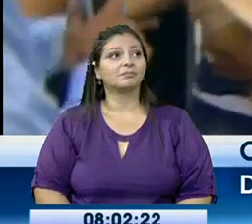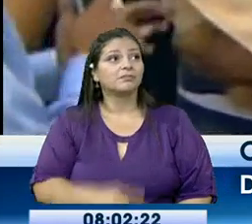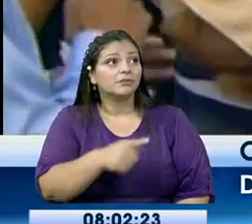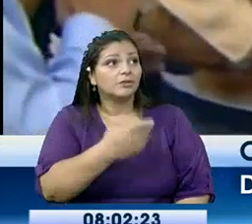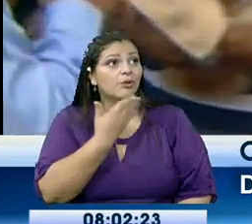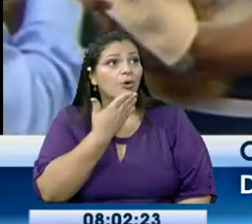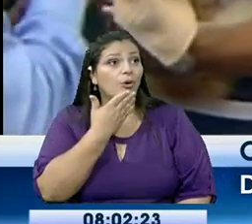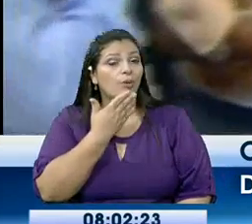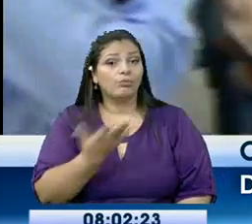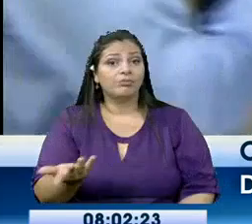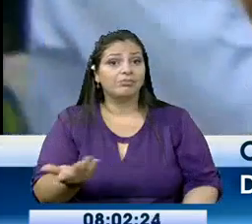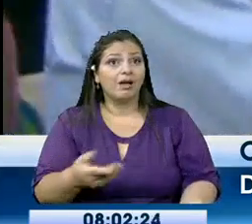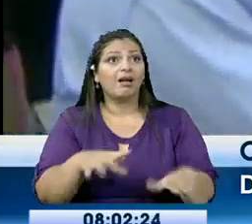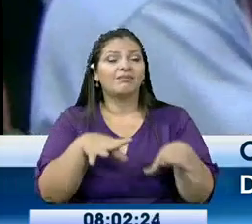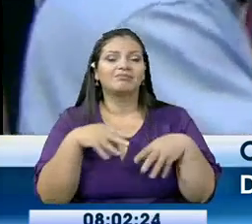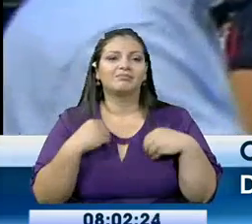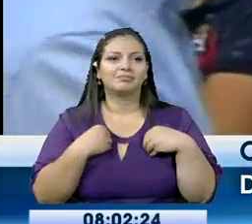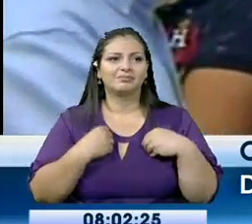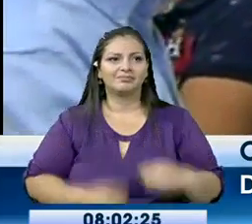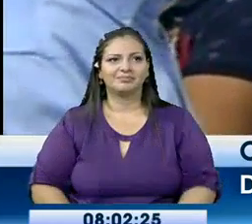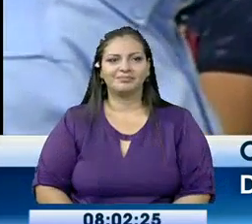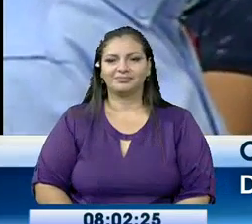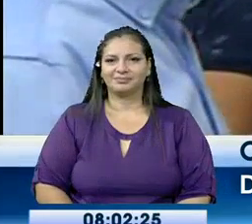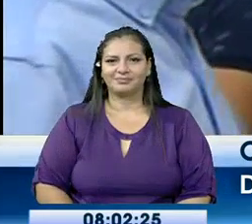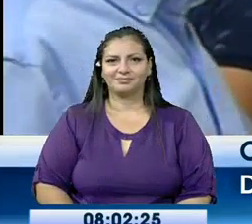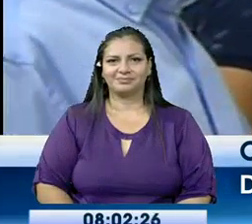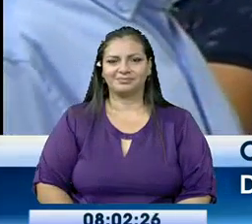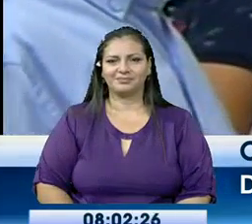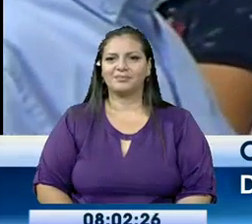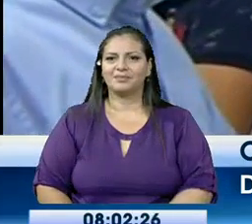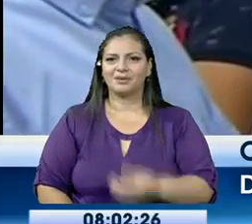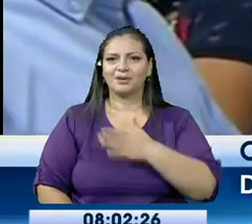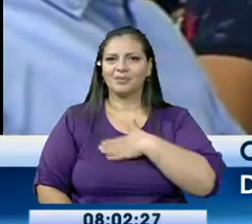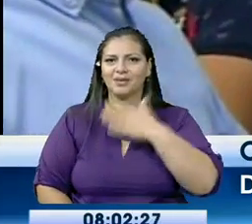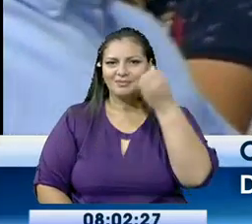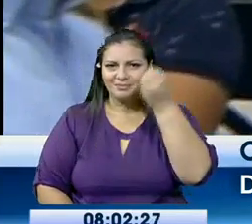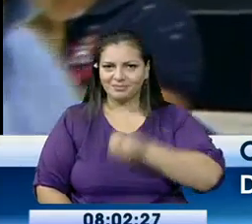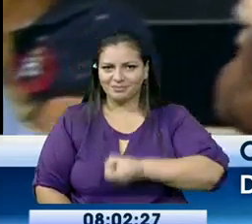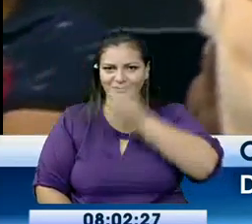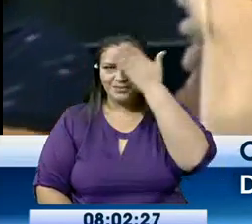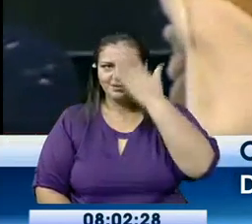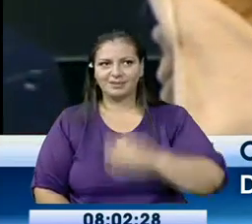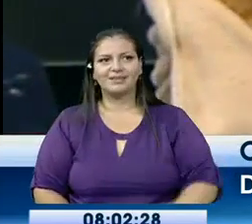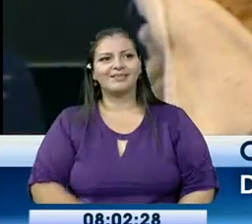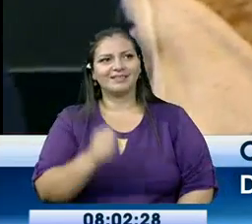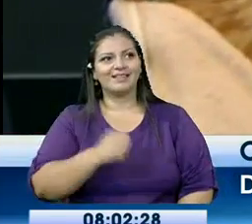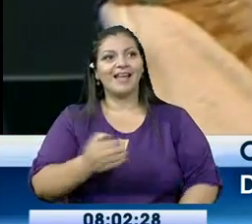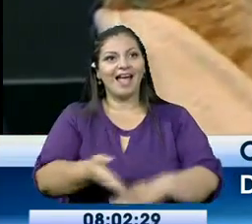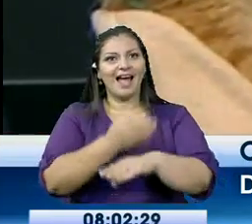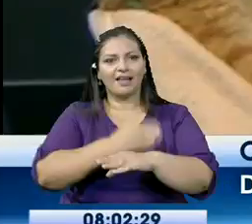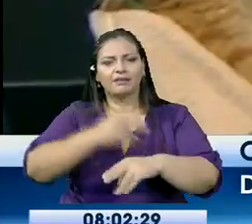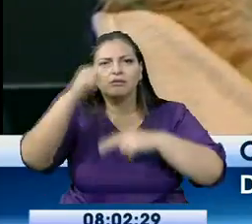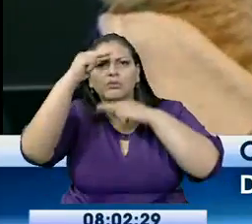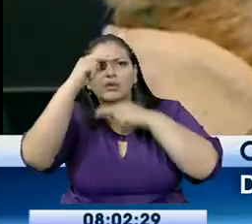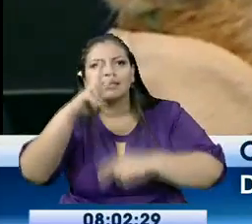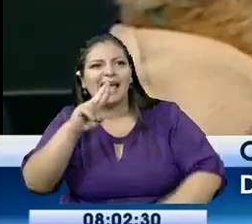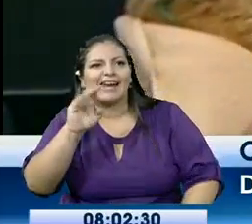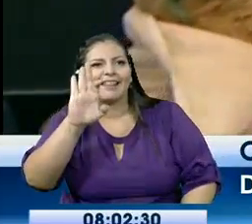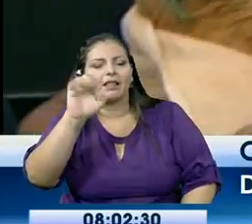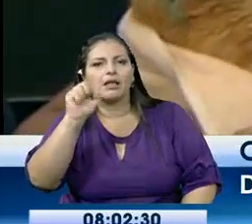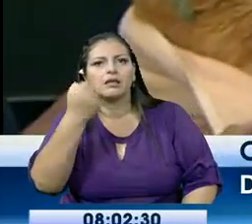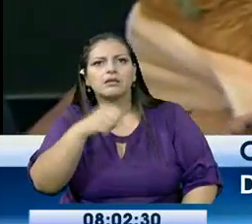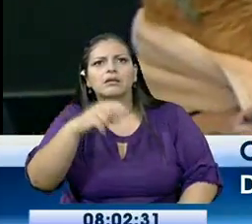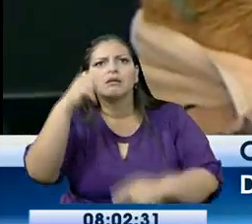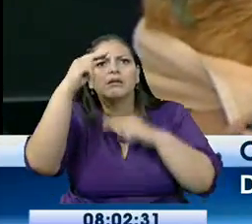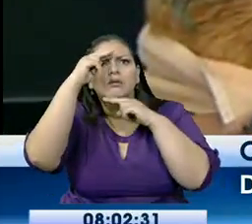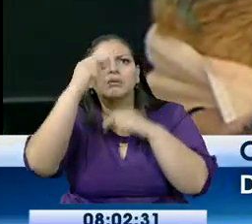estimado, muy buenos días. ¿Cómo se enteró de esta campaña que se viene desarrollando? Bueno, por el medio de RTS vimos la noticia que en días anteriores estaban